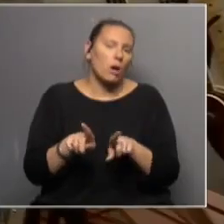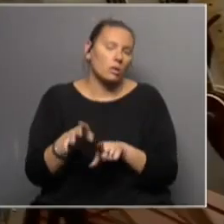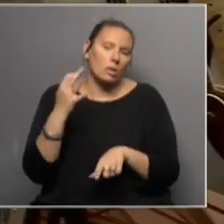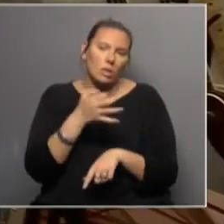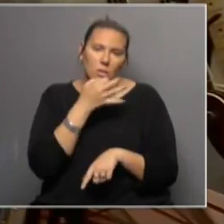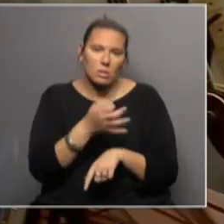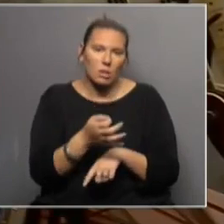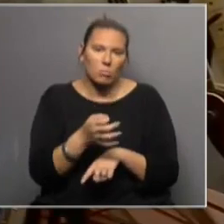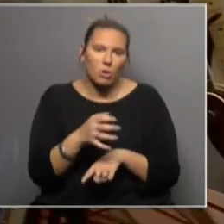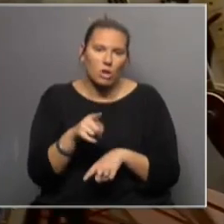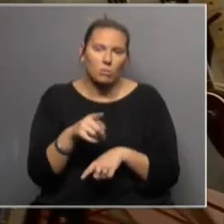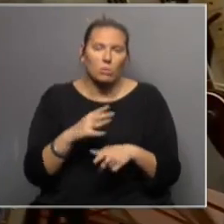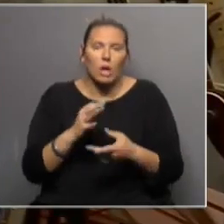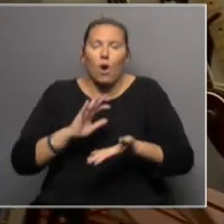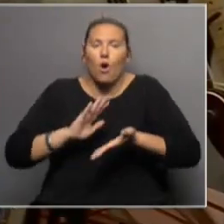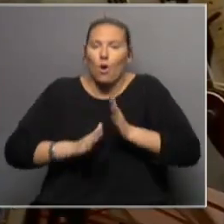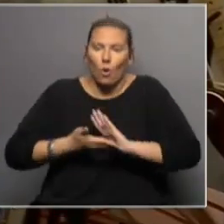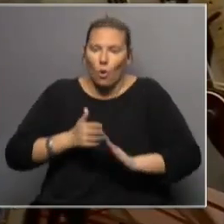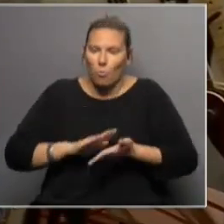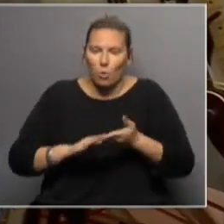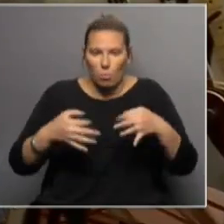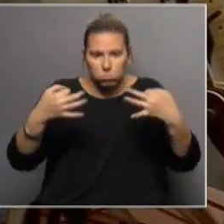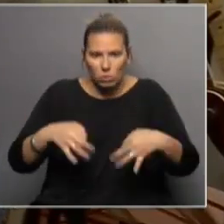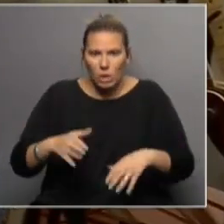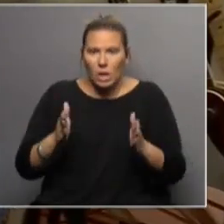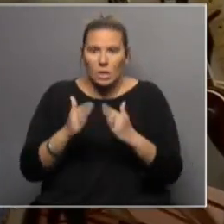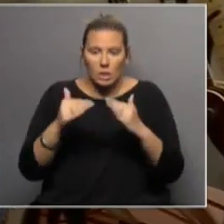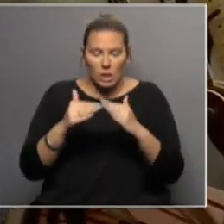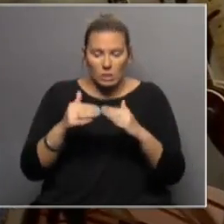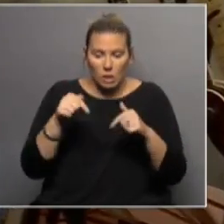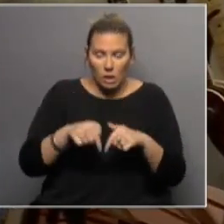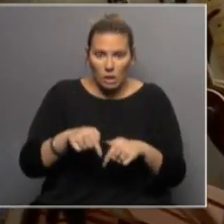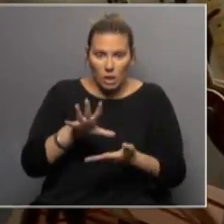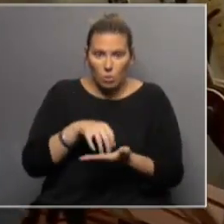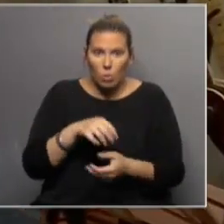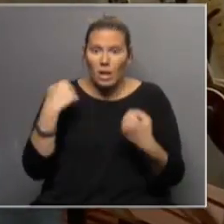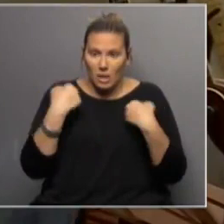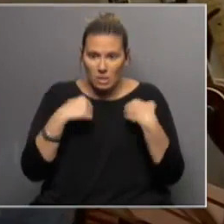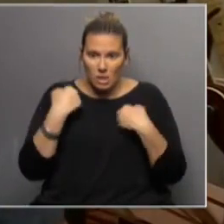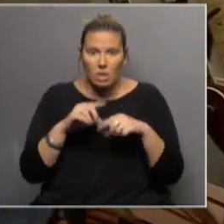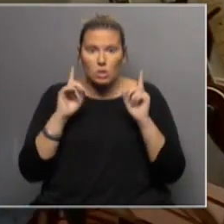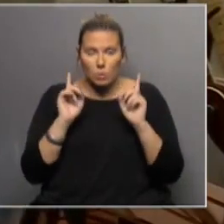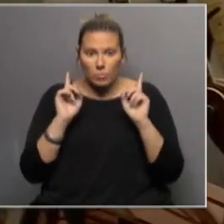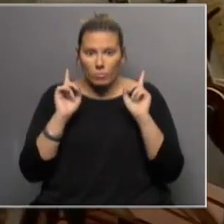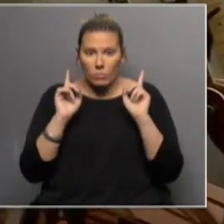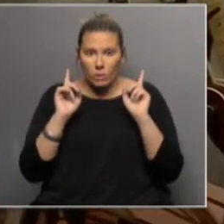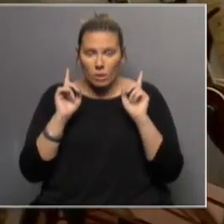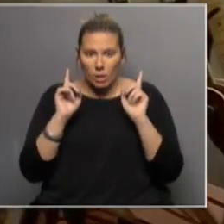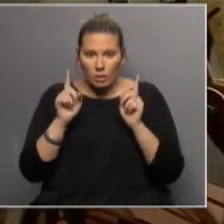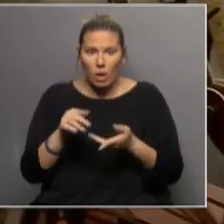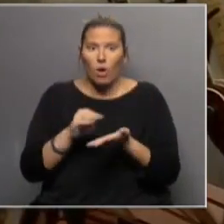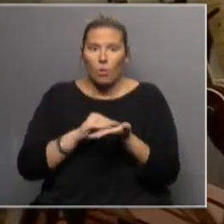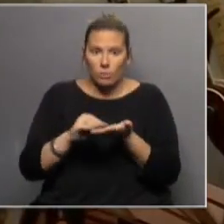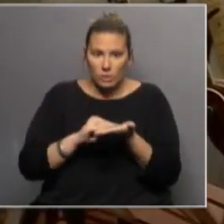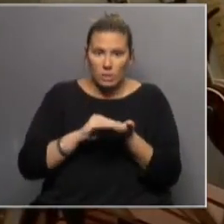hace que es una comodidad bárbara salir desde acá. No solamente es una sala de ensayo, también está la oficina